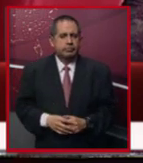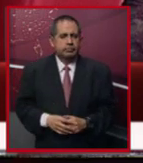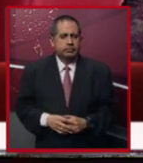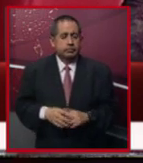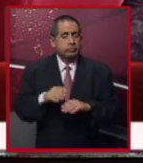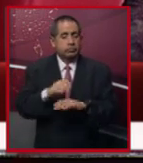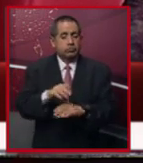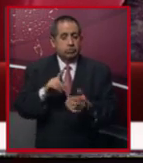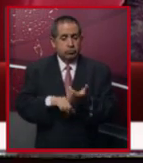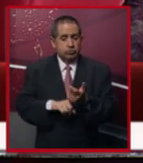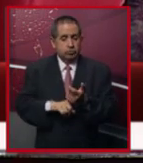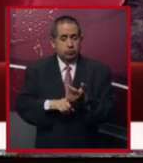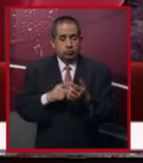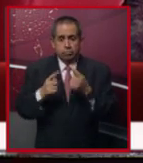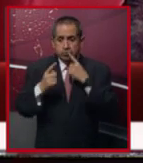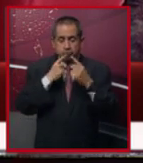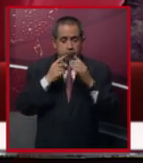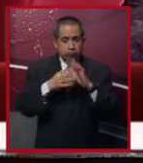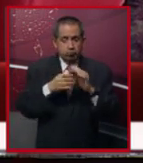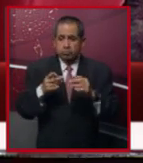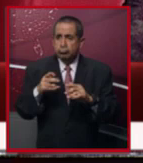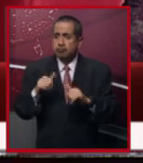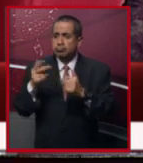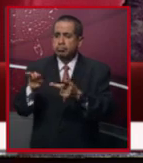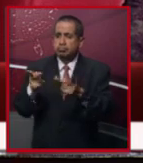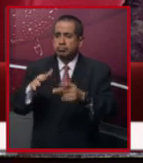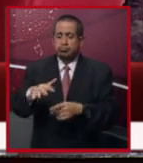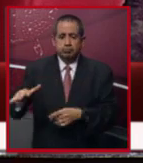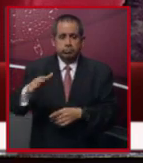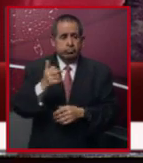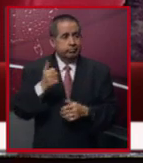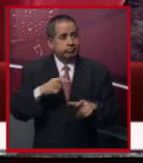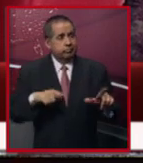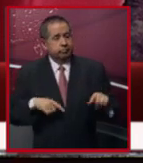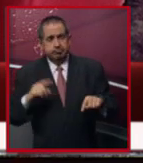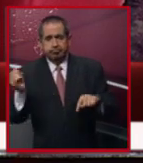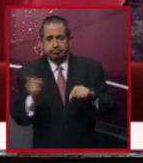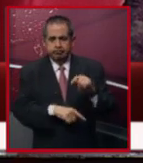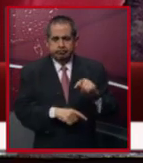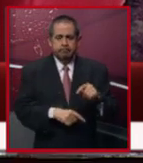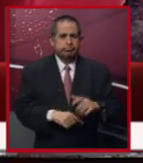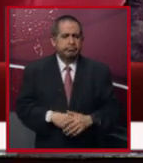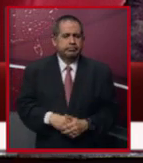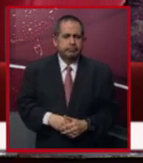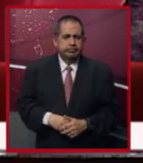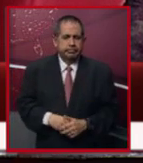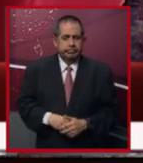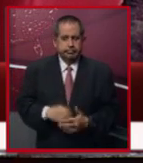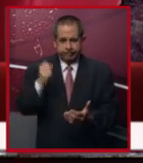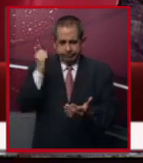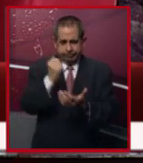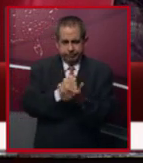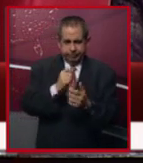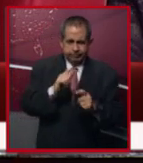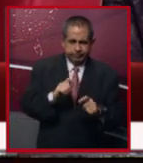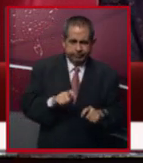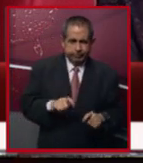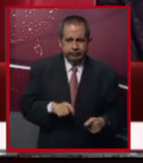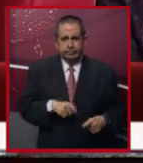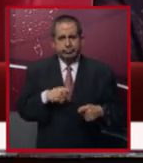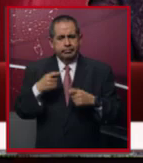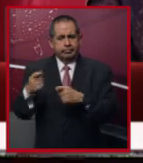en materia de consulta popular y revocación de mandato. Pasa al